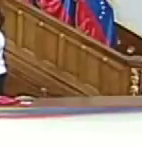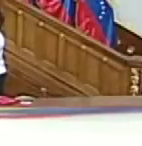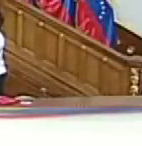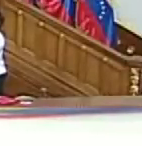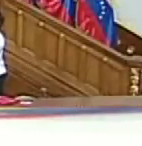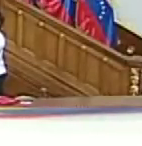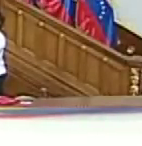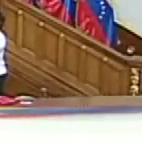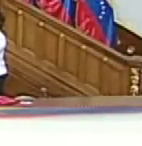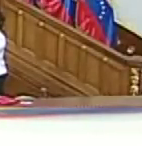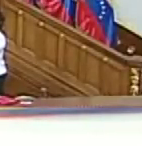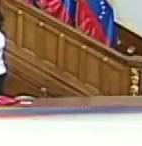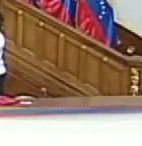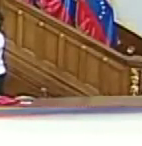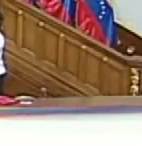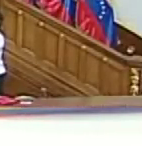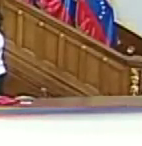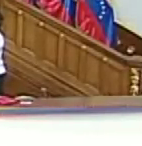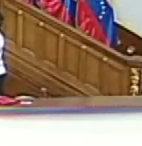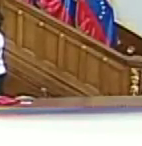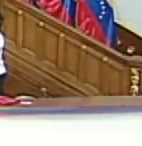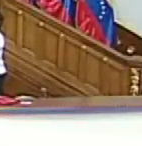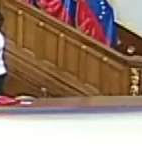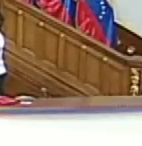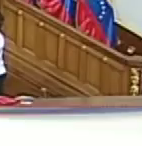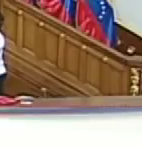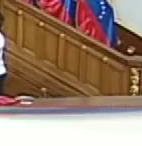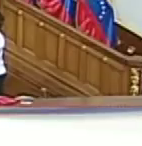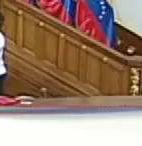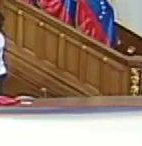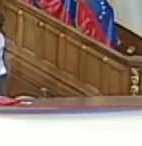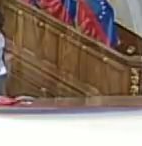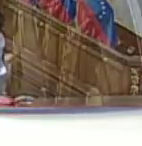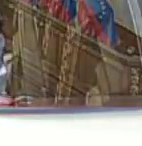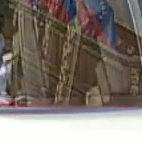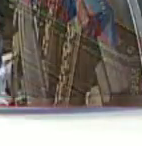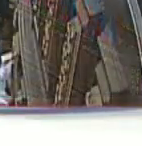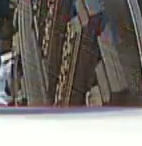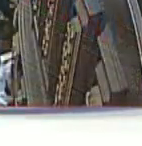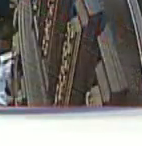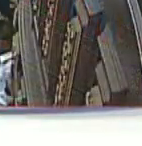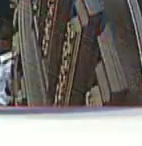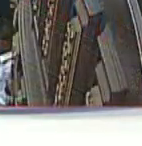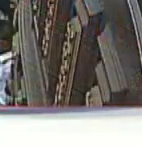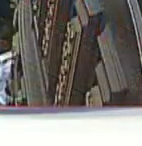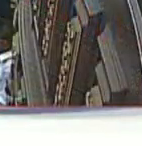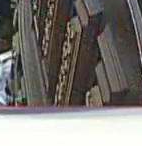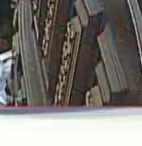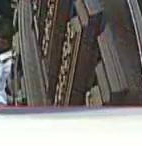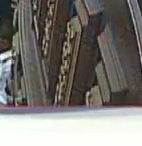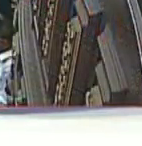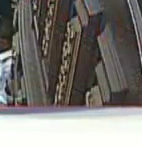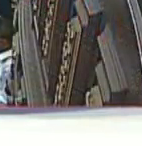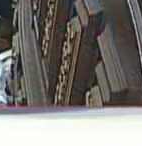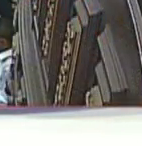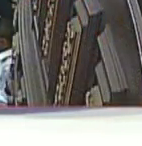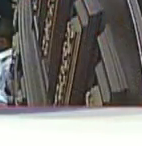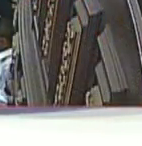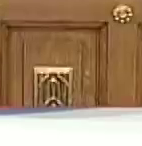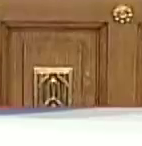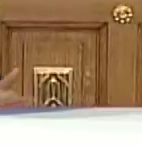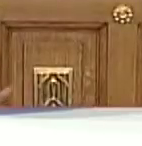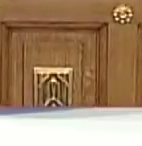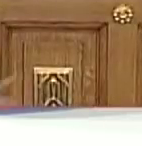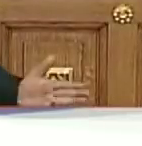que hacer las cosas de nuevo y mejor. Más allá de la consigna, más allá del aplauso.